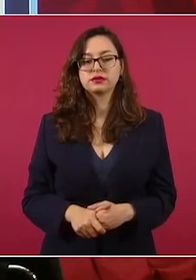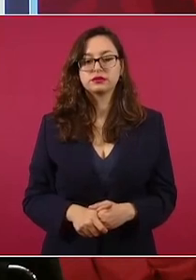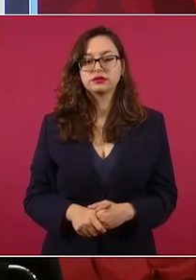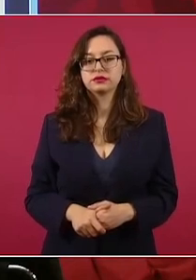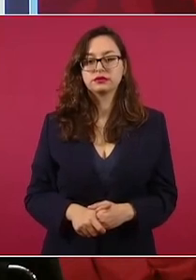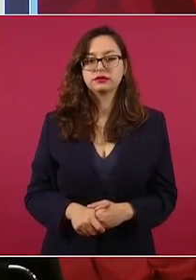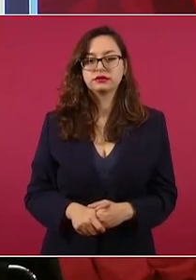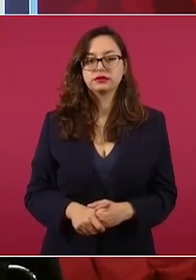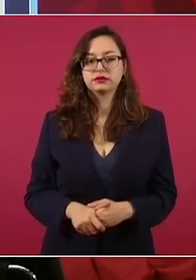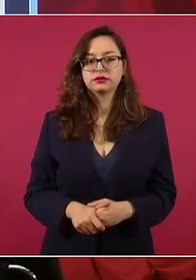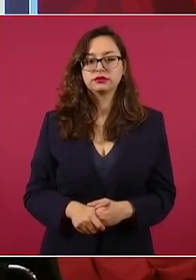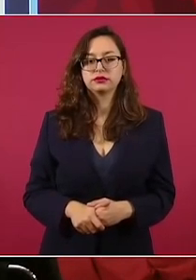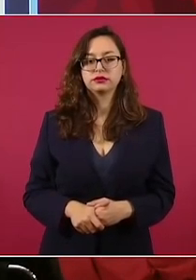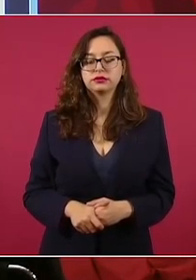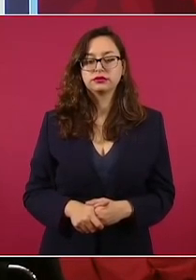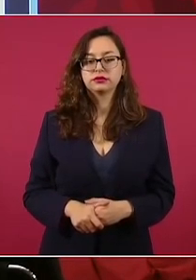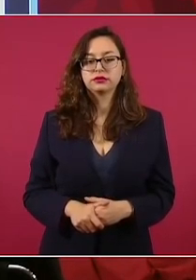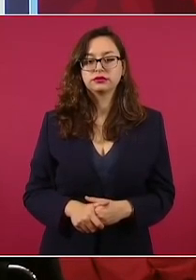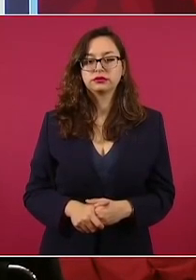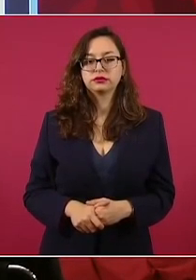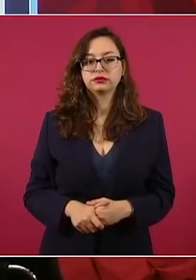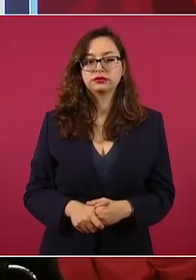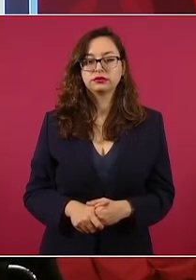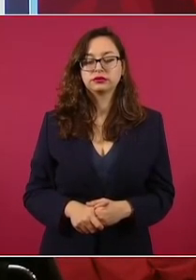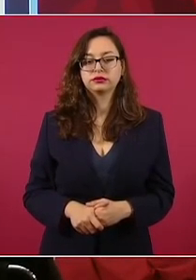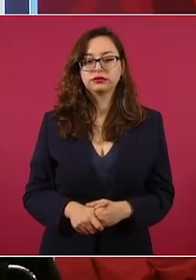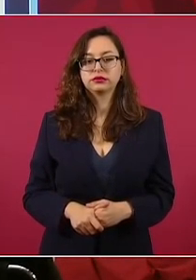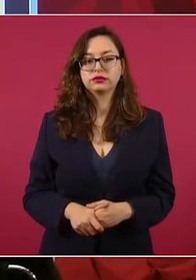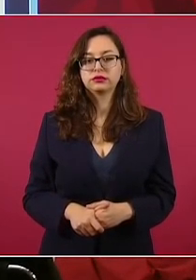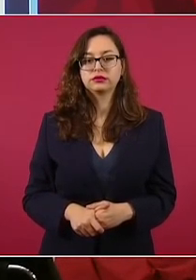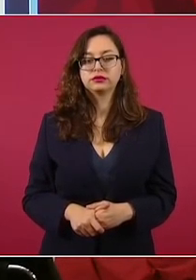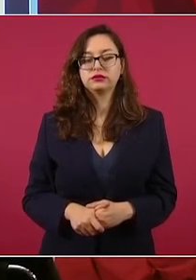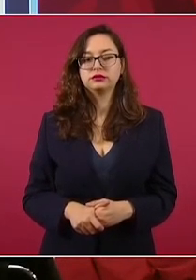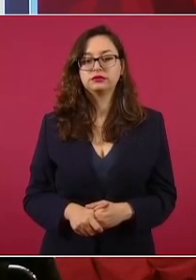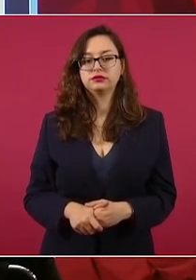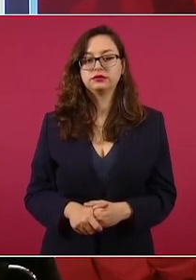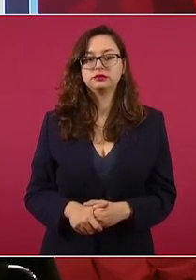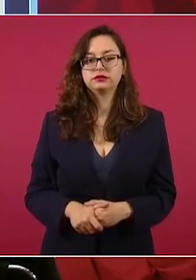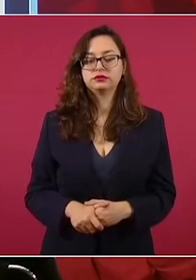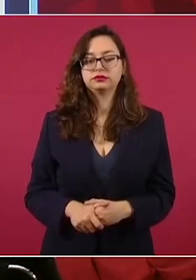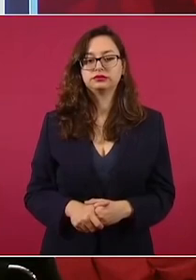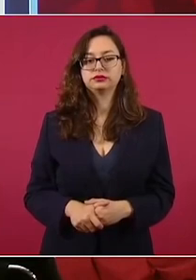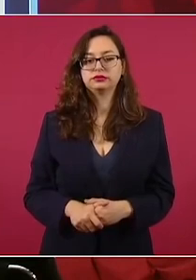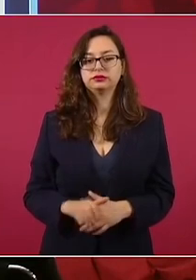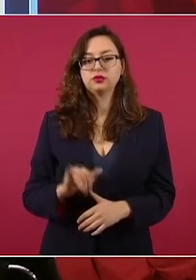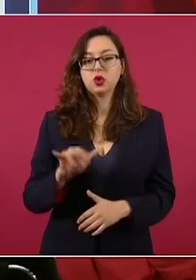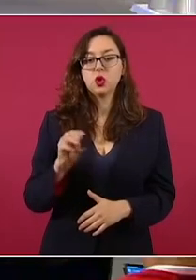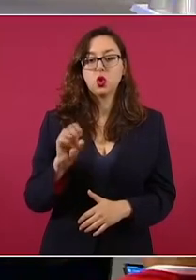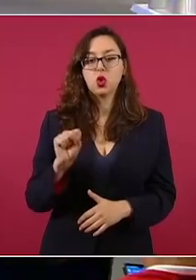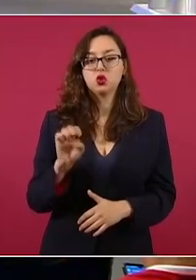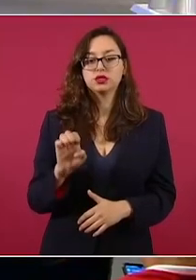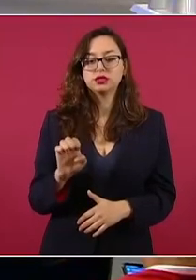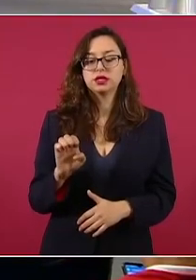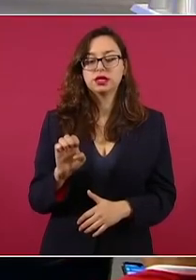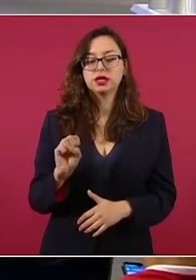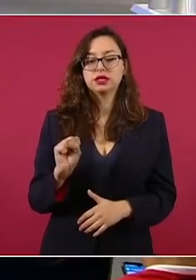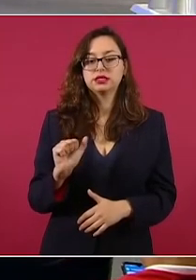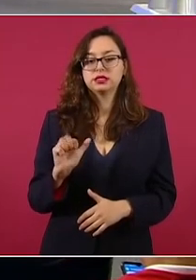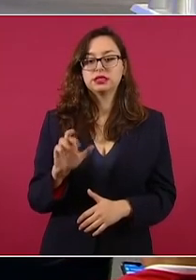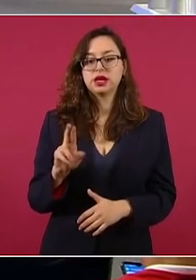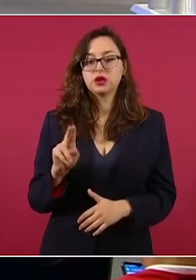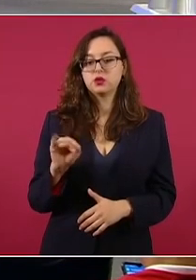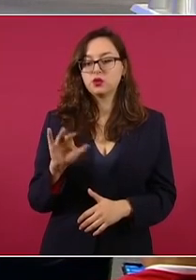el que tardó 4 años en darse cuenta que éramos distintos. Porque estaba en un